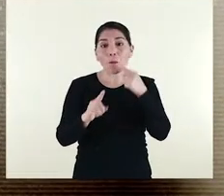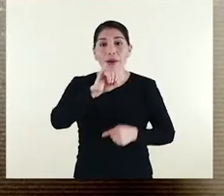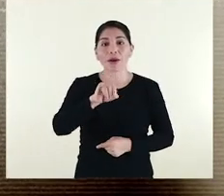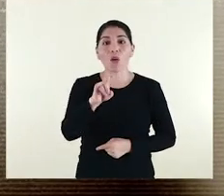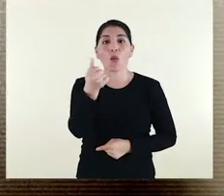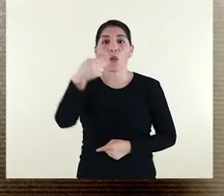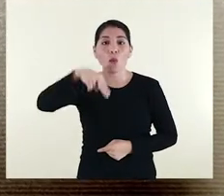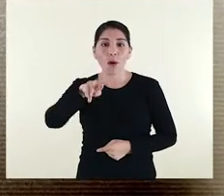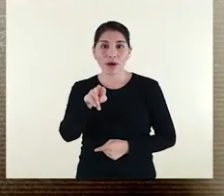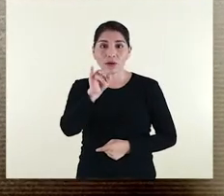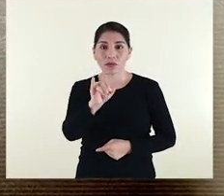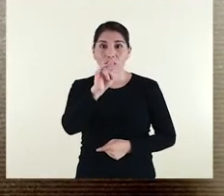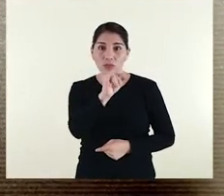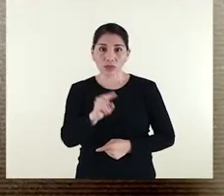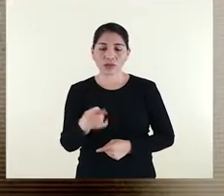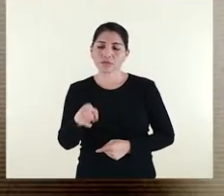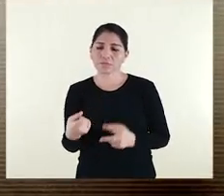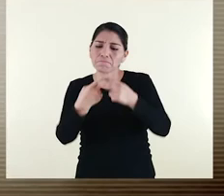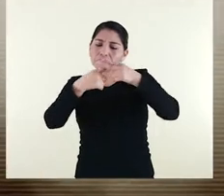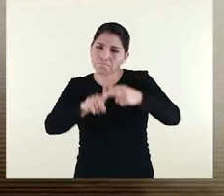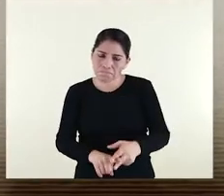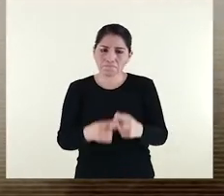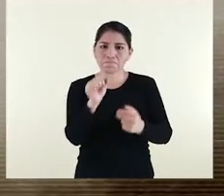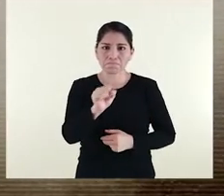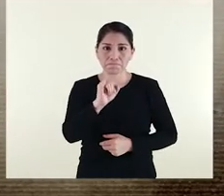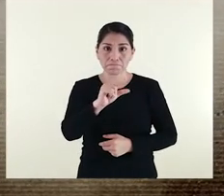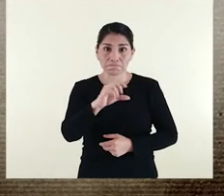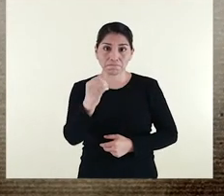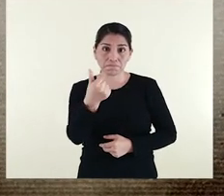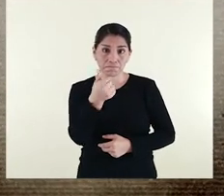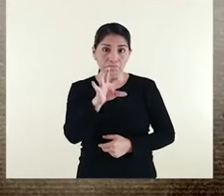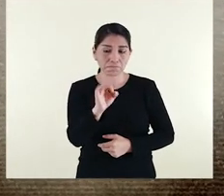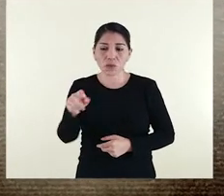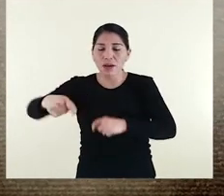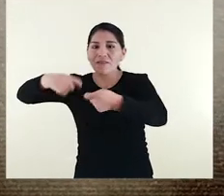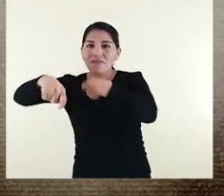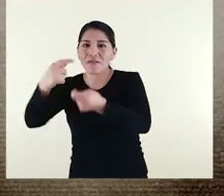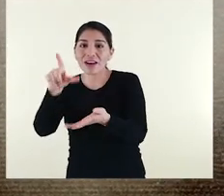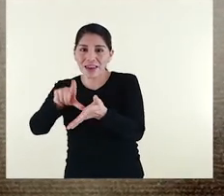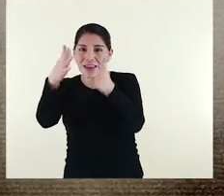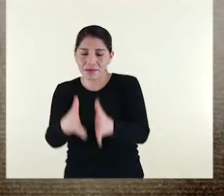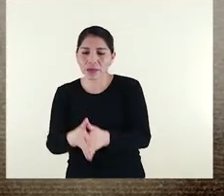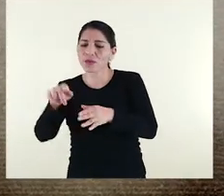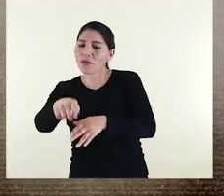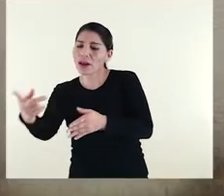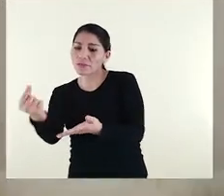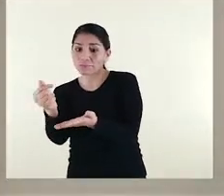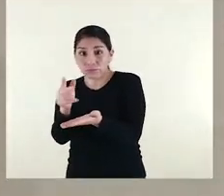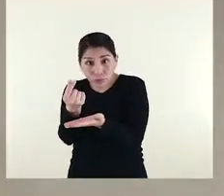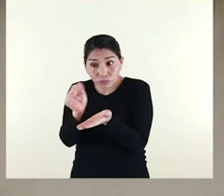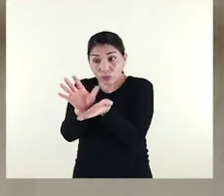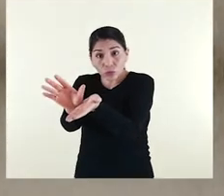Ruiz Dávila, comerciante limeño de principios del siglo XIX, que en virtud de una promesa cedió su fortuna para legar una casa